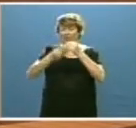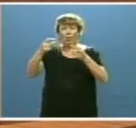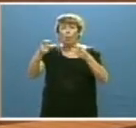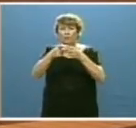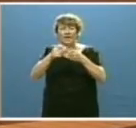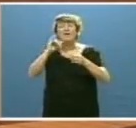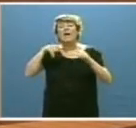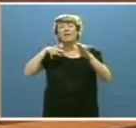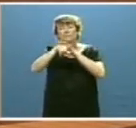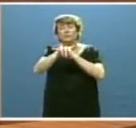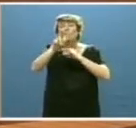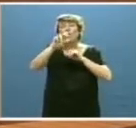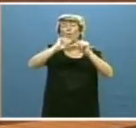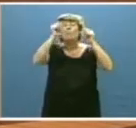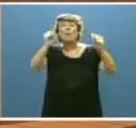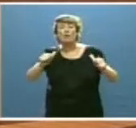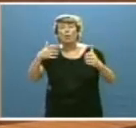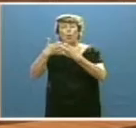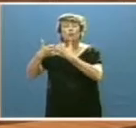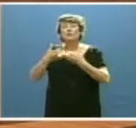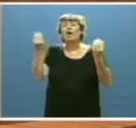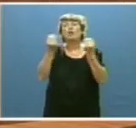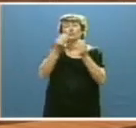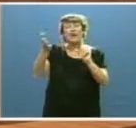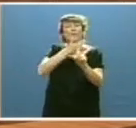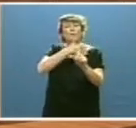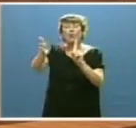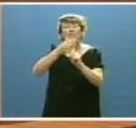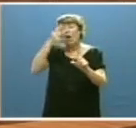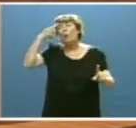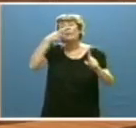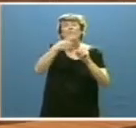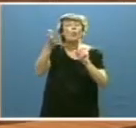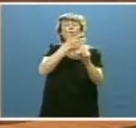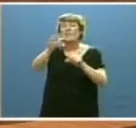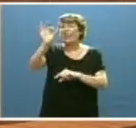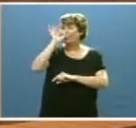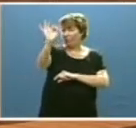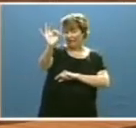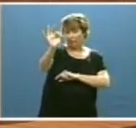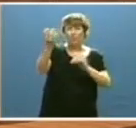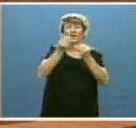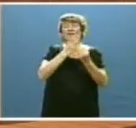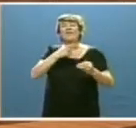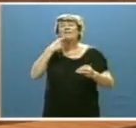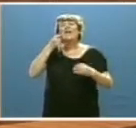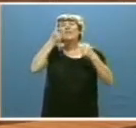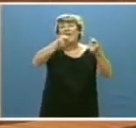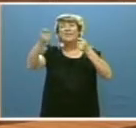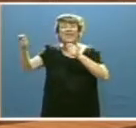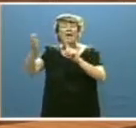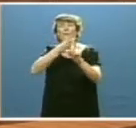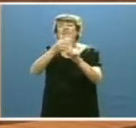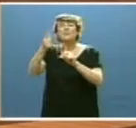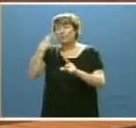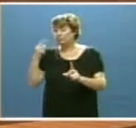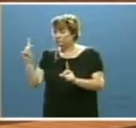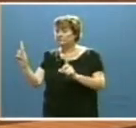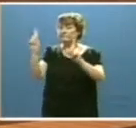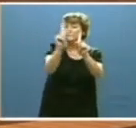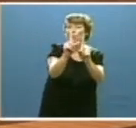el nuevo modelo de lucha contra la violencia de género objetivo violencia cero que incluirá la asignación a cada víctima de un profesional de